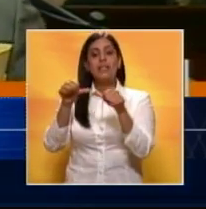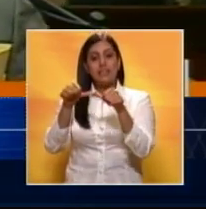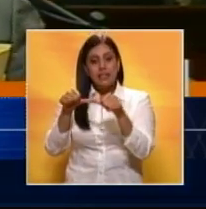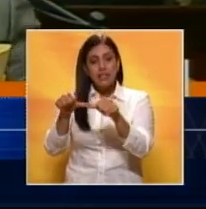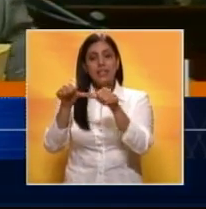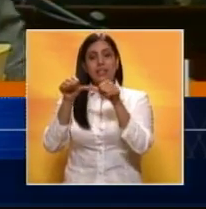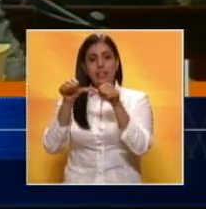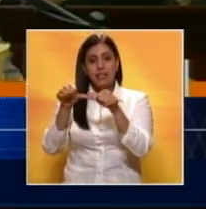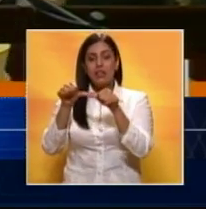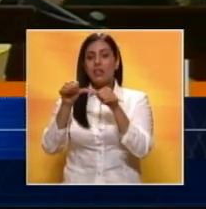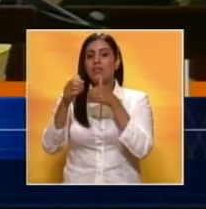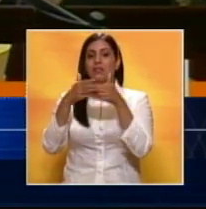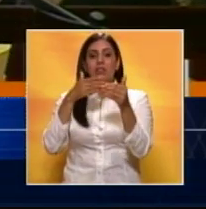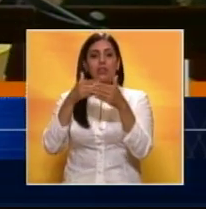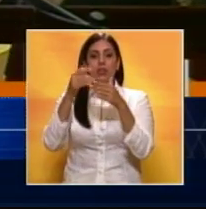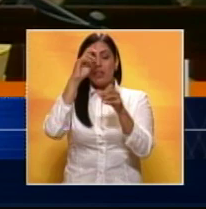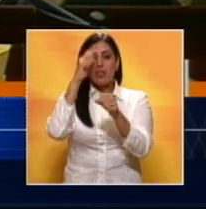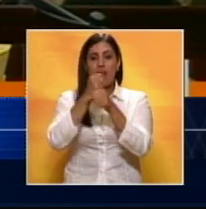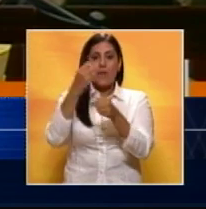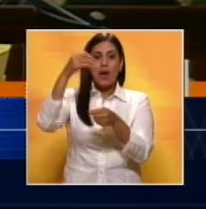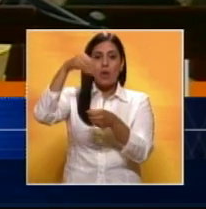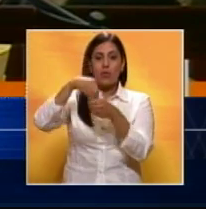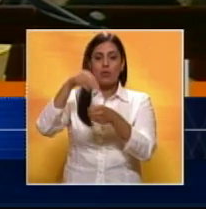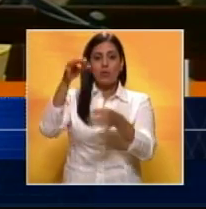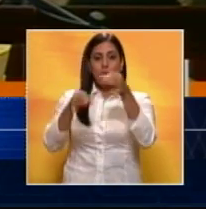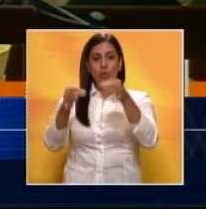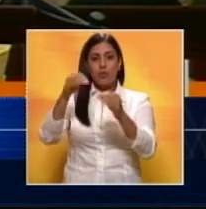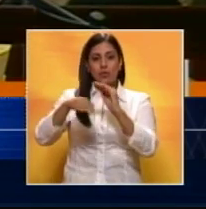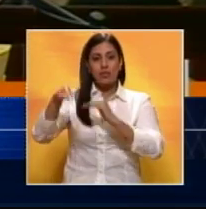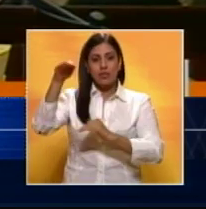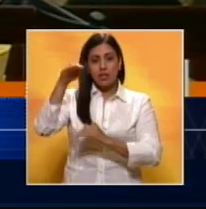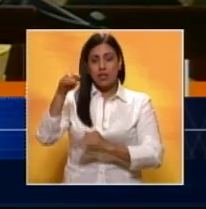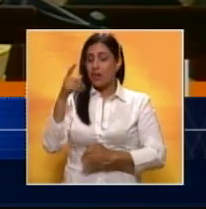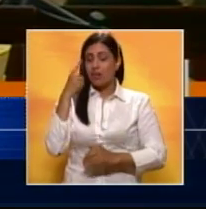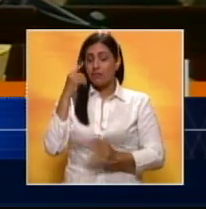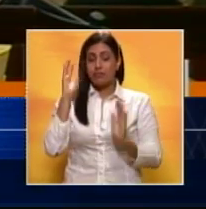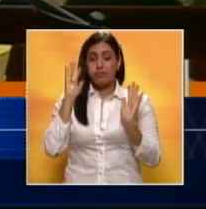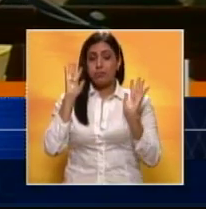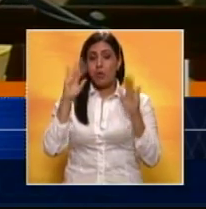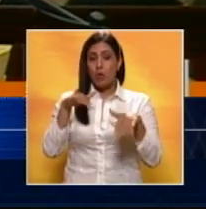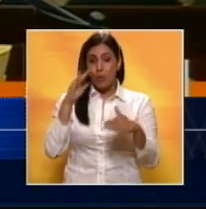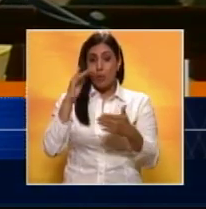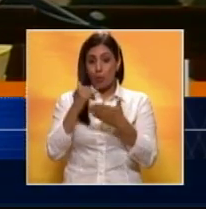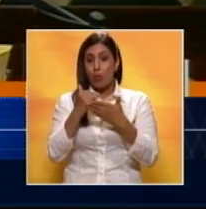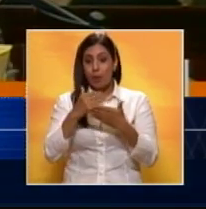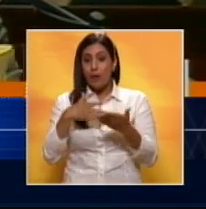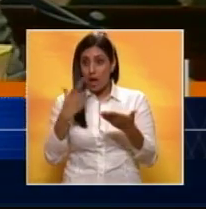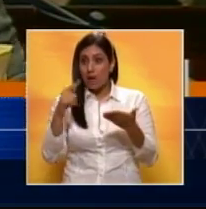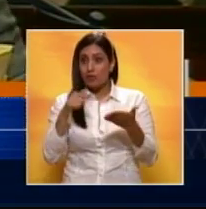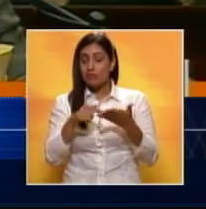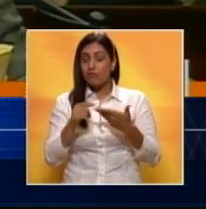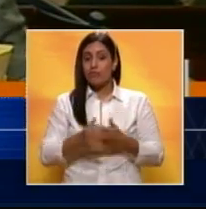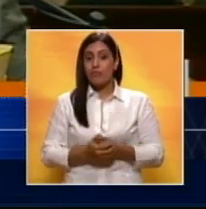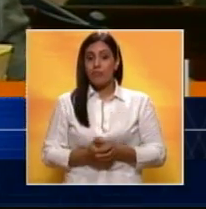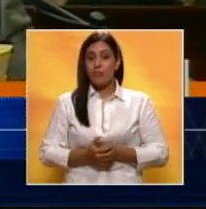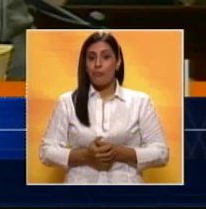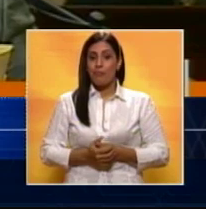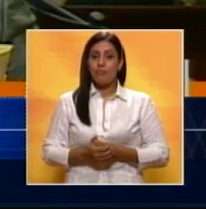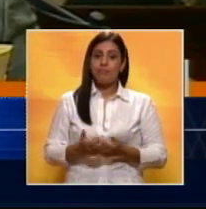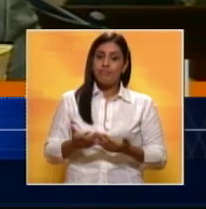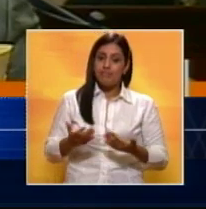siguen actuando ante todas las salas del TCJ. Eso es algo que se puede comprobar inmediatamente.